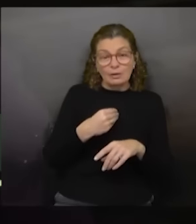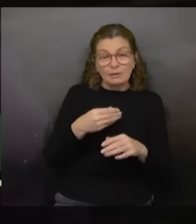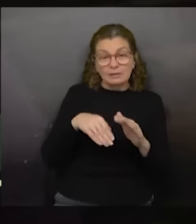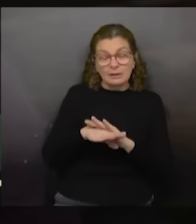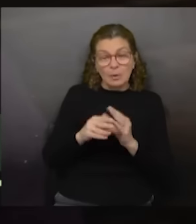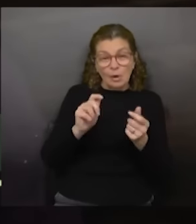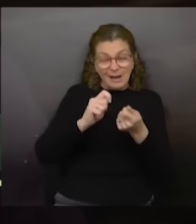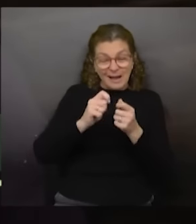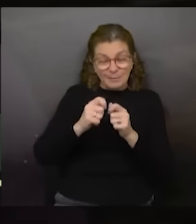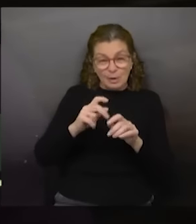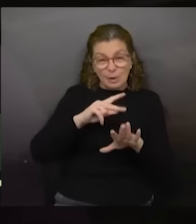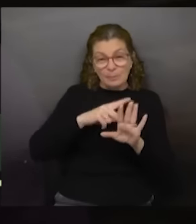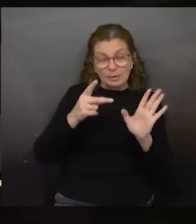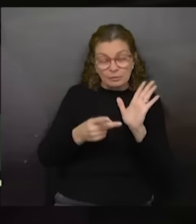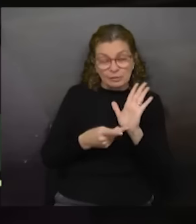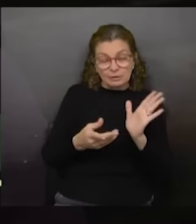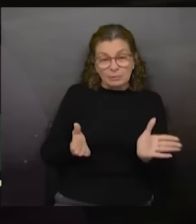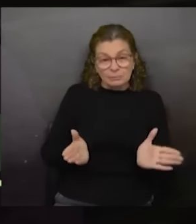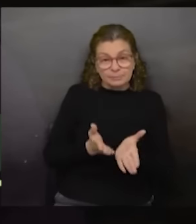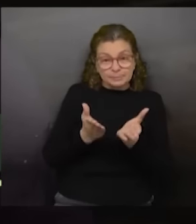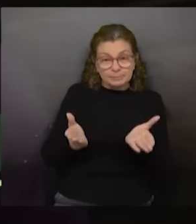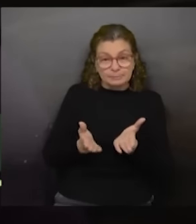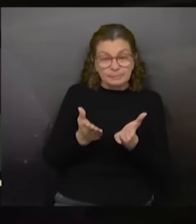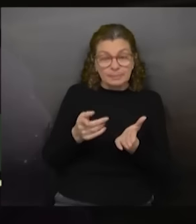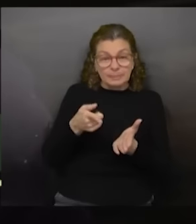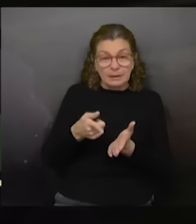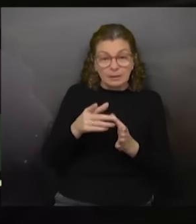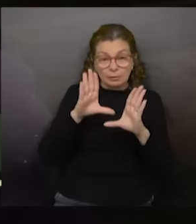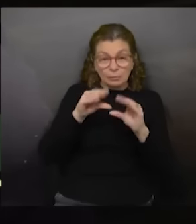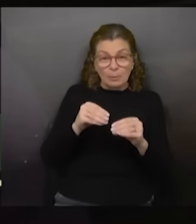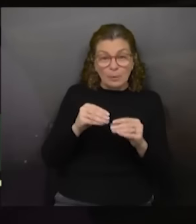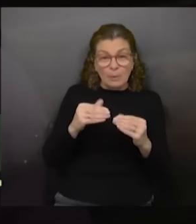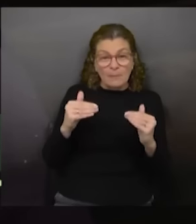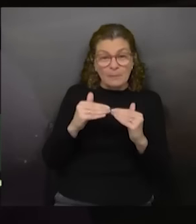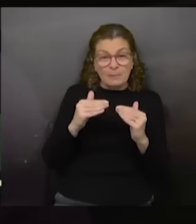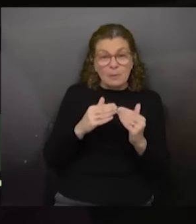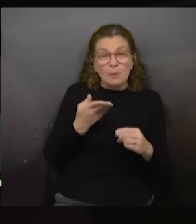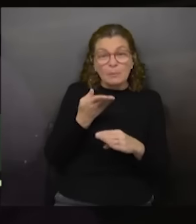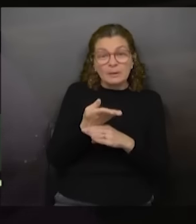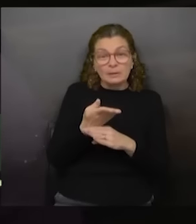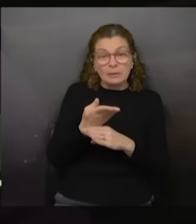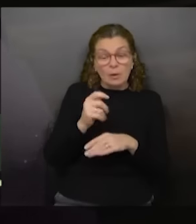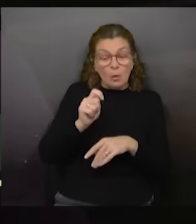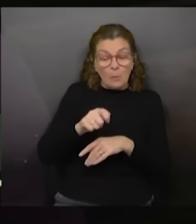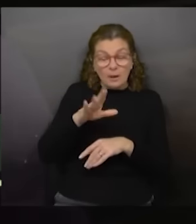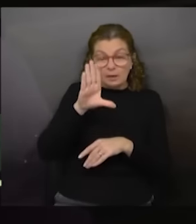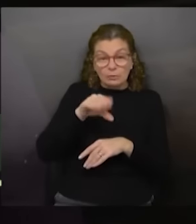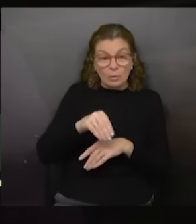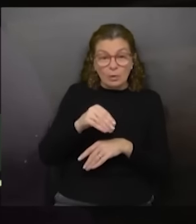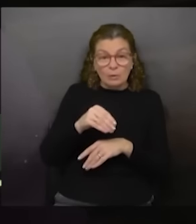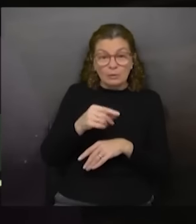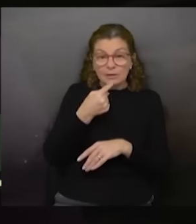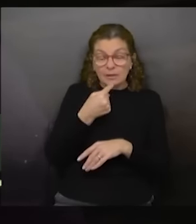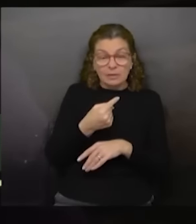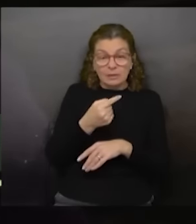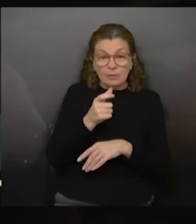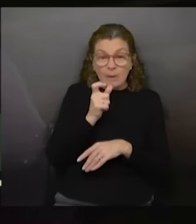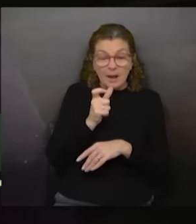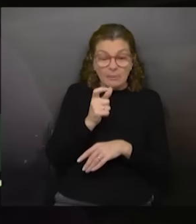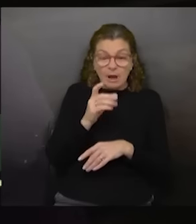modificaciones y el proyecto prosperó y salió adelante bueno acá estamos pidiendo lo mismo que se que se cumplan las las palab la la palabra